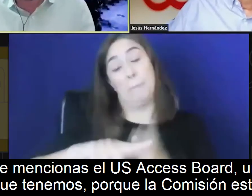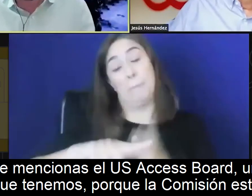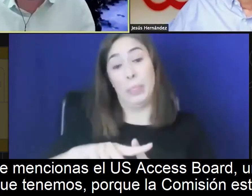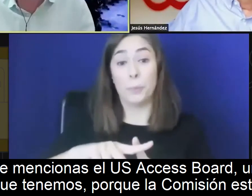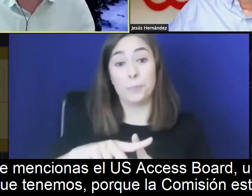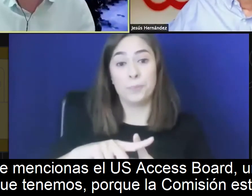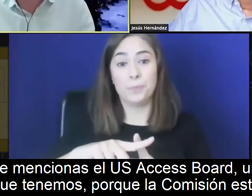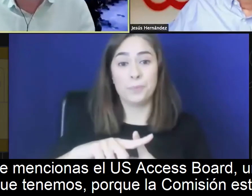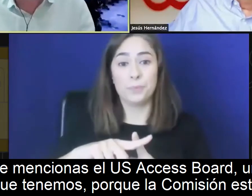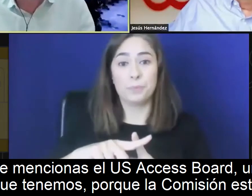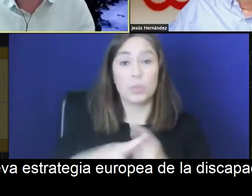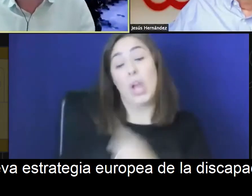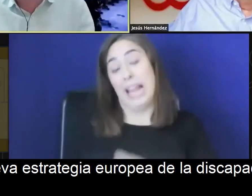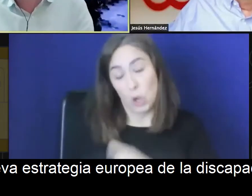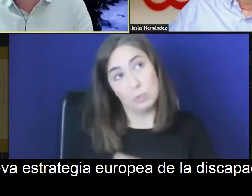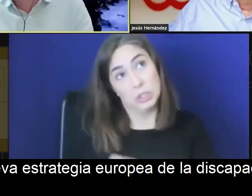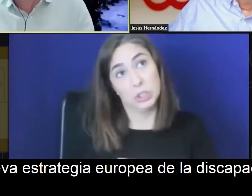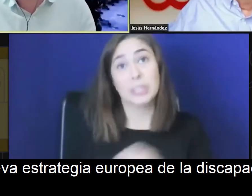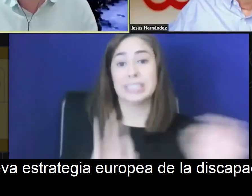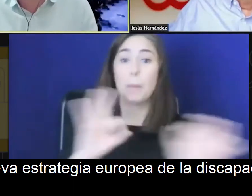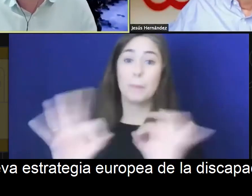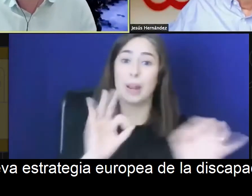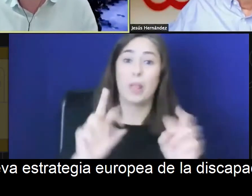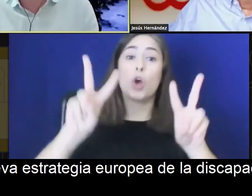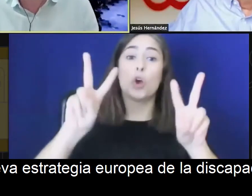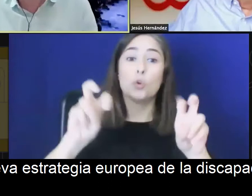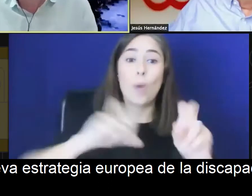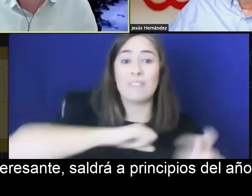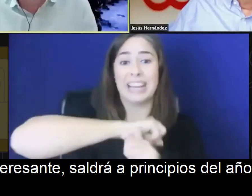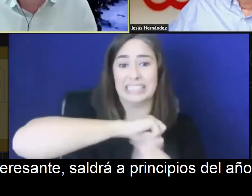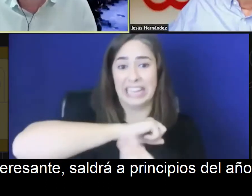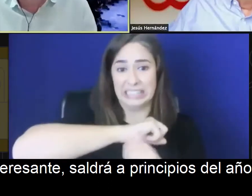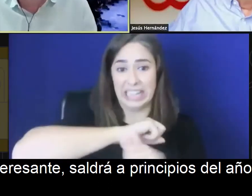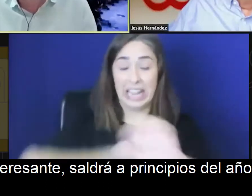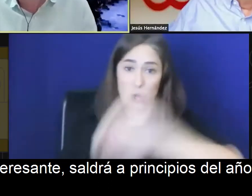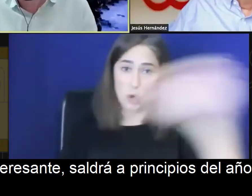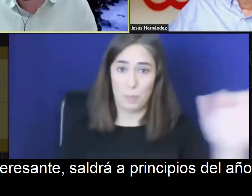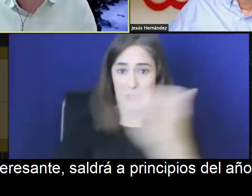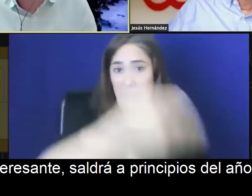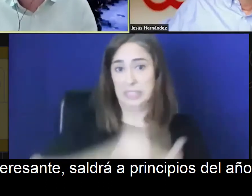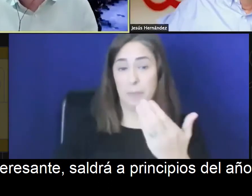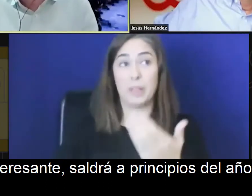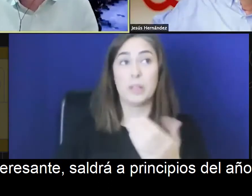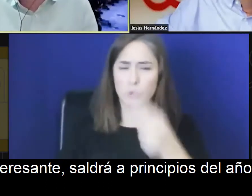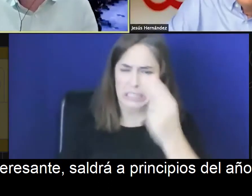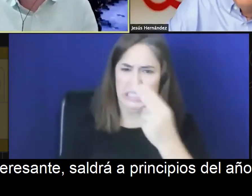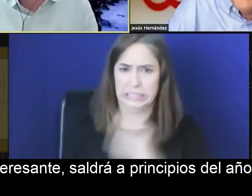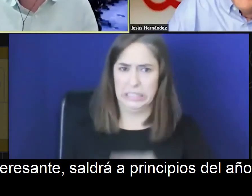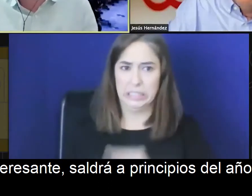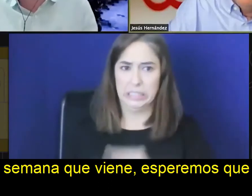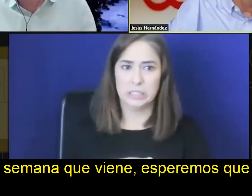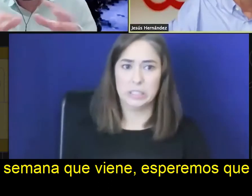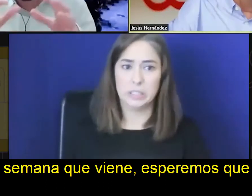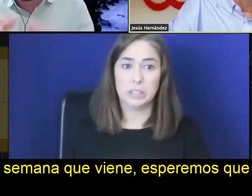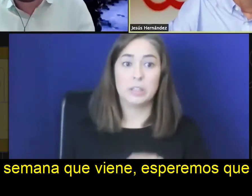bueno, la Comisión está preparando la nueva estrategia europea de la discapacidad. Es muy interesante, saldrá a principios del año